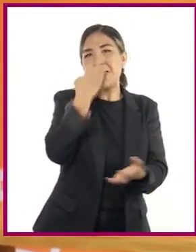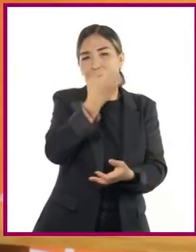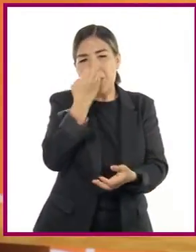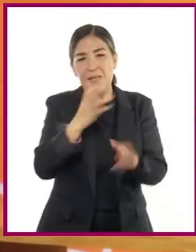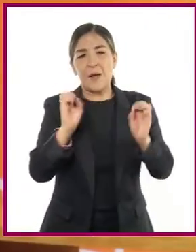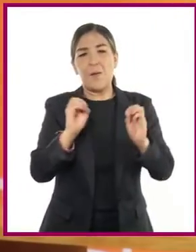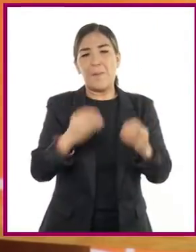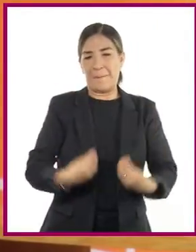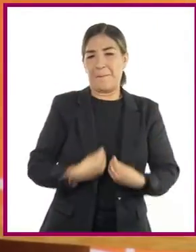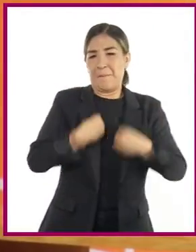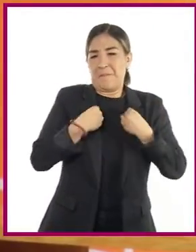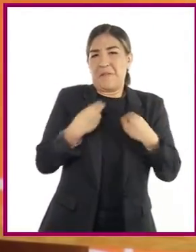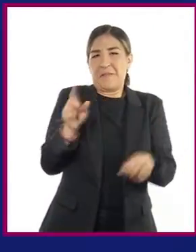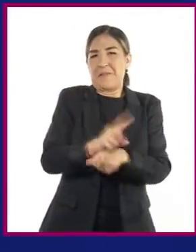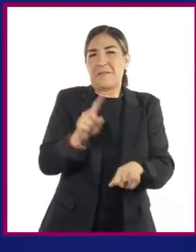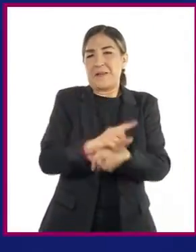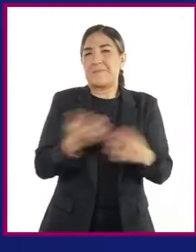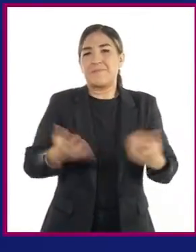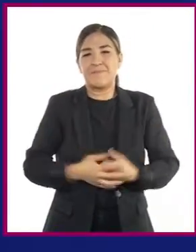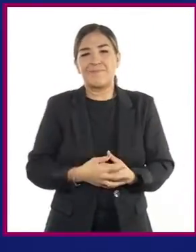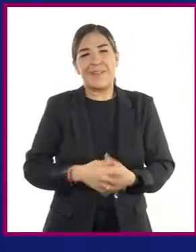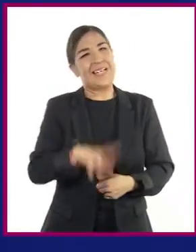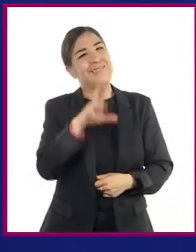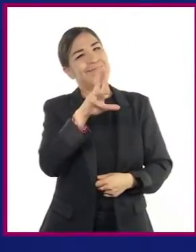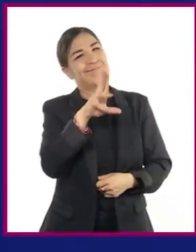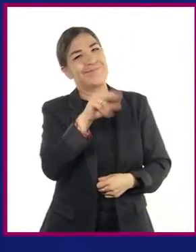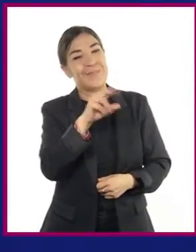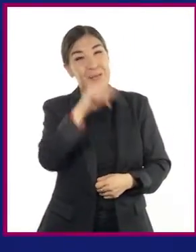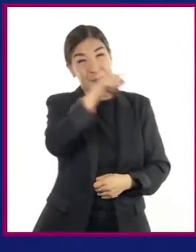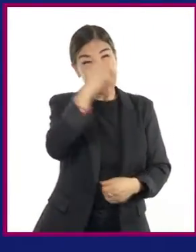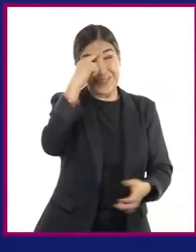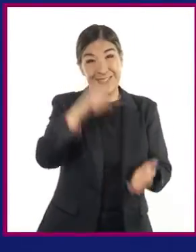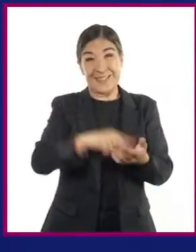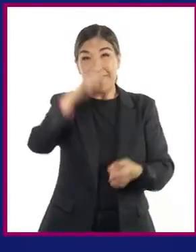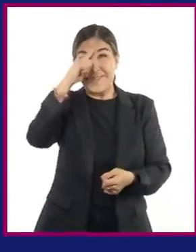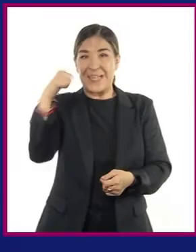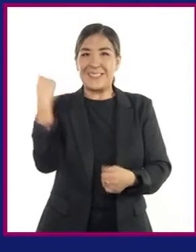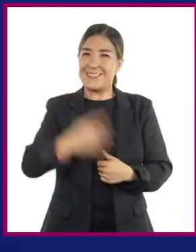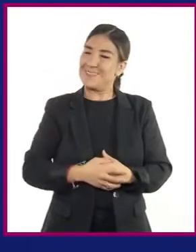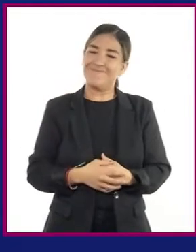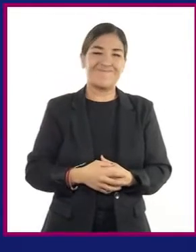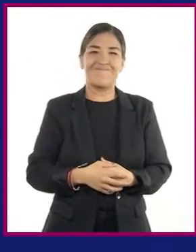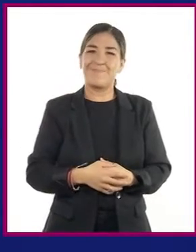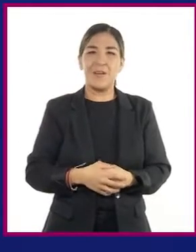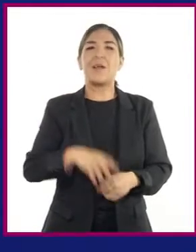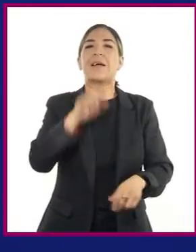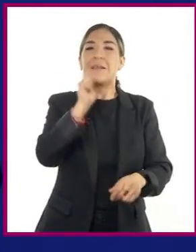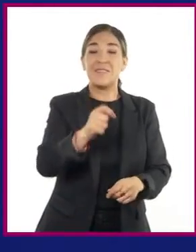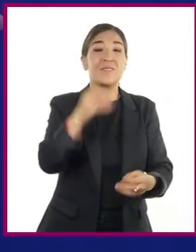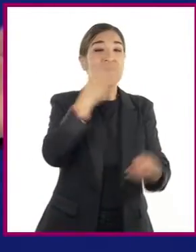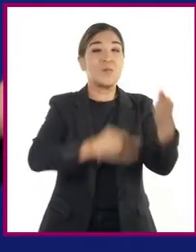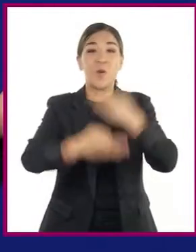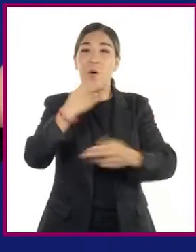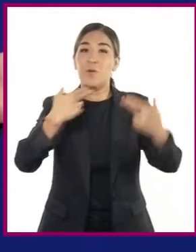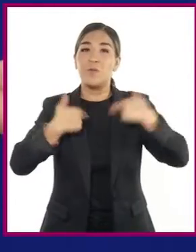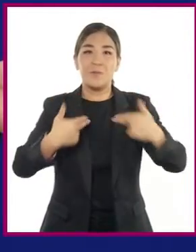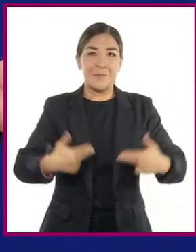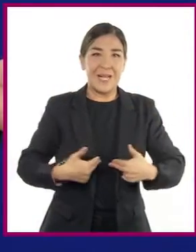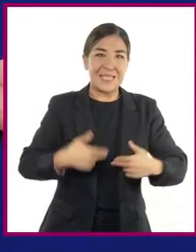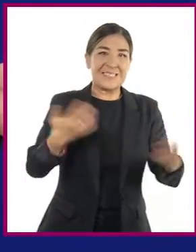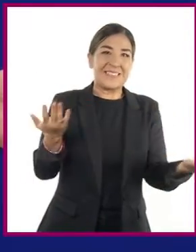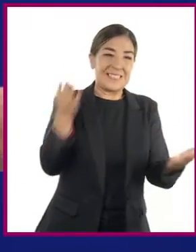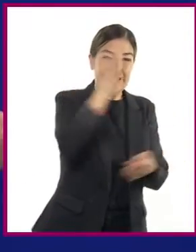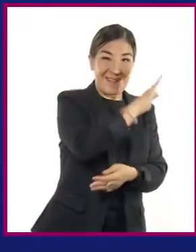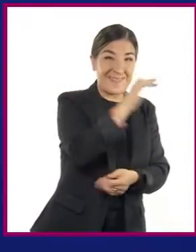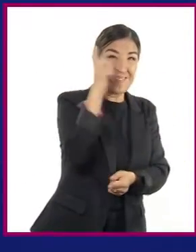escuela o en la vida. Tampoco es tan sencillo. Como todo en las relaciones humanas, tiene sus